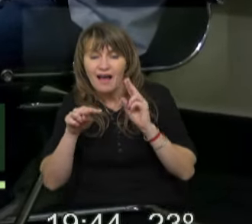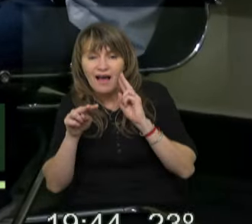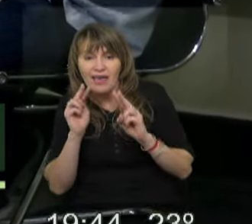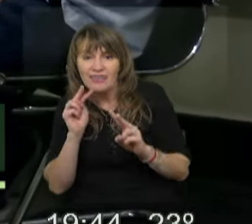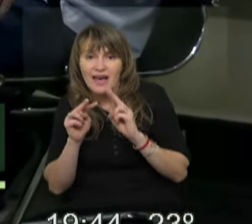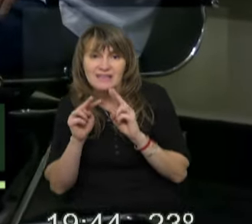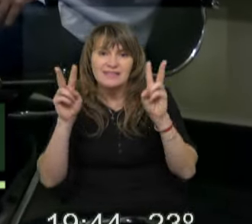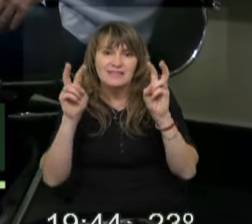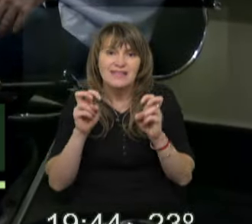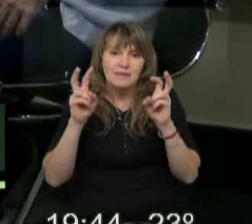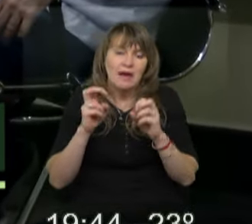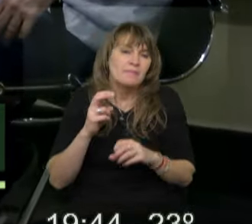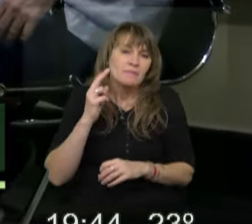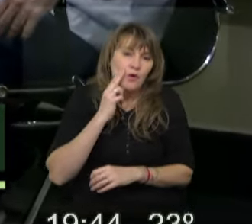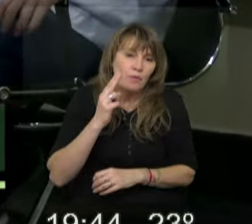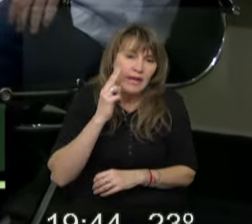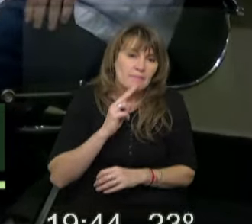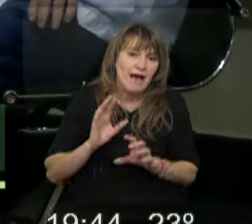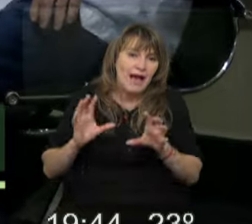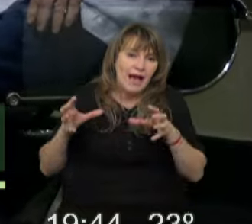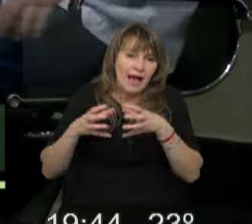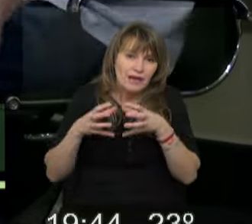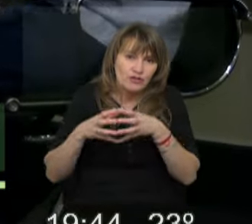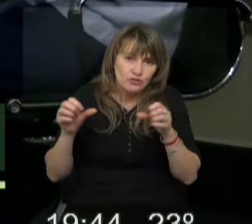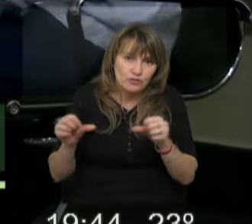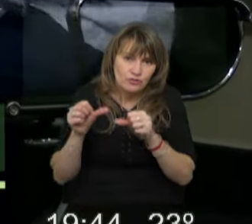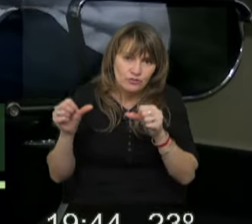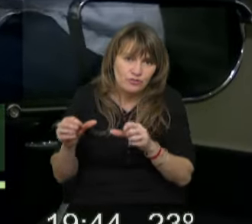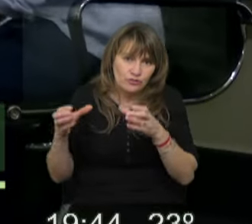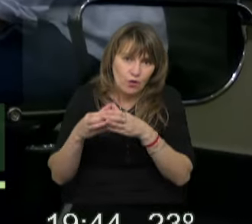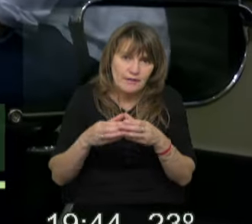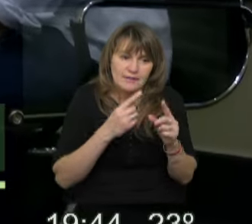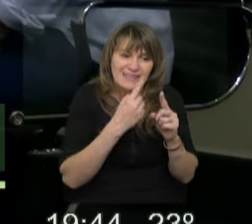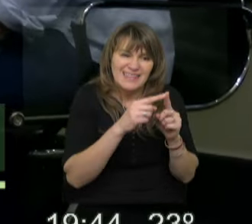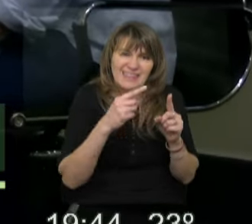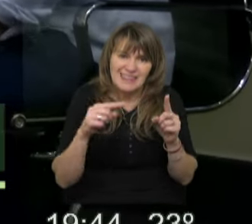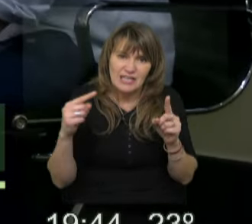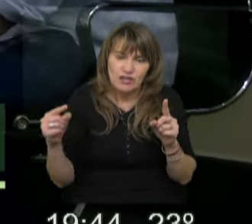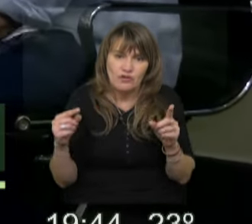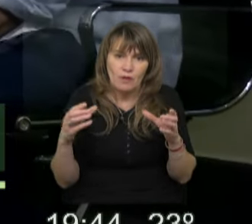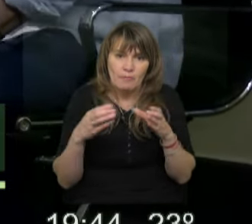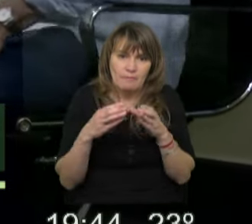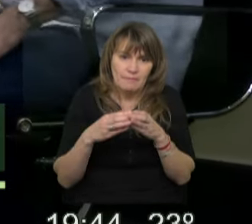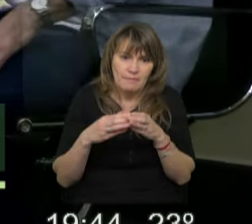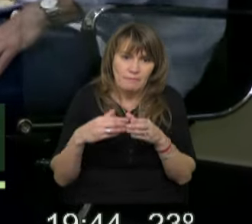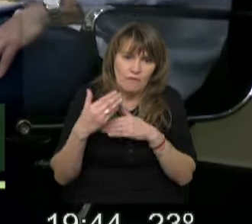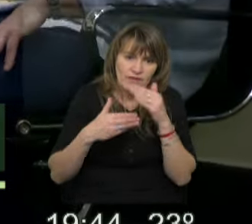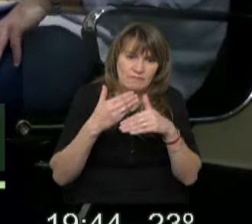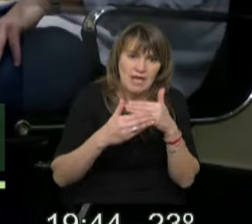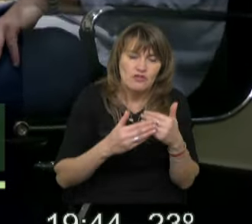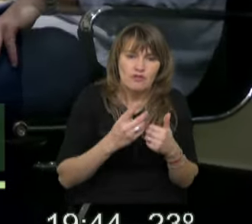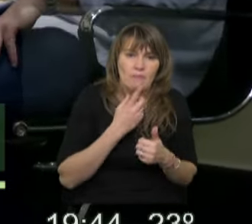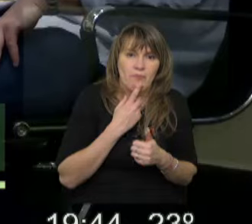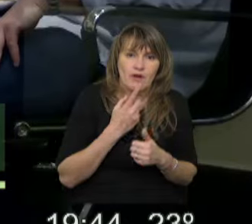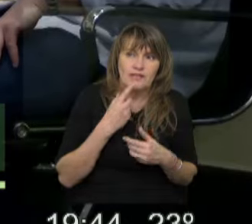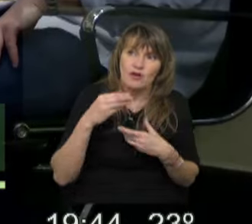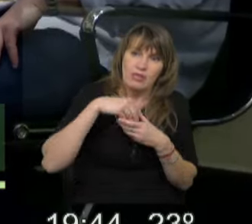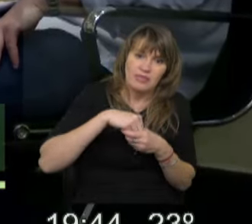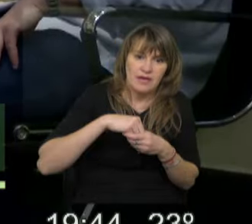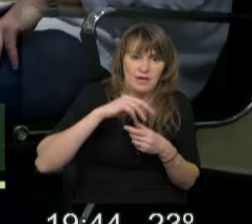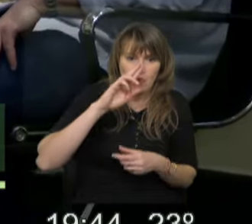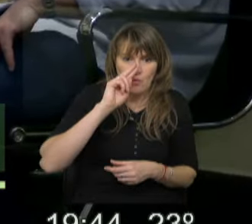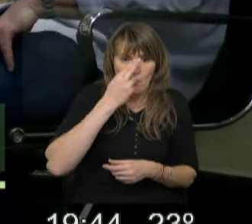temas, problemas y actores, señalan los autores, de los distintos partidos y movimientos políticos en Uruguay. Y eso está presente, de hecho, en